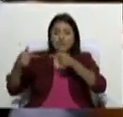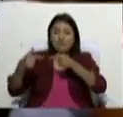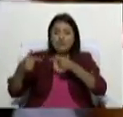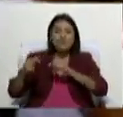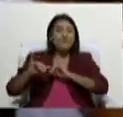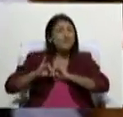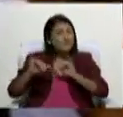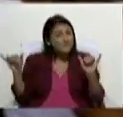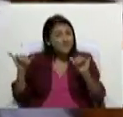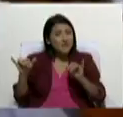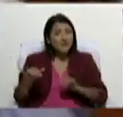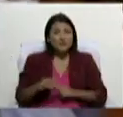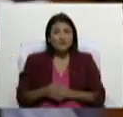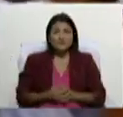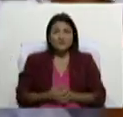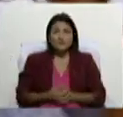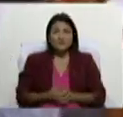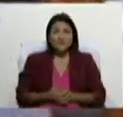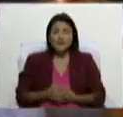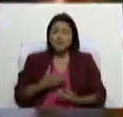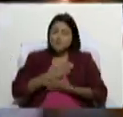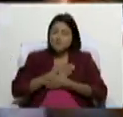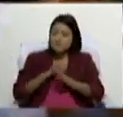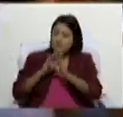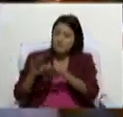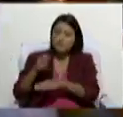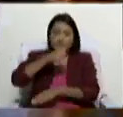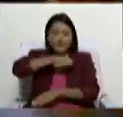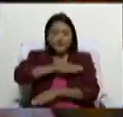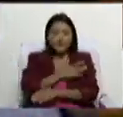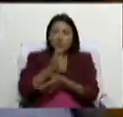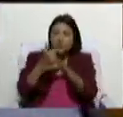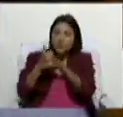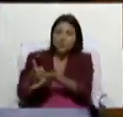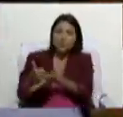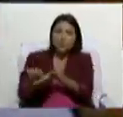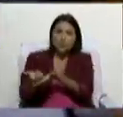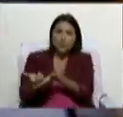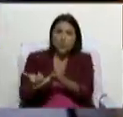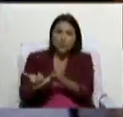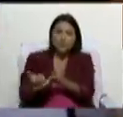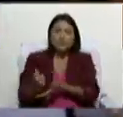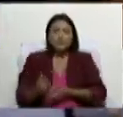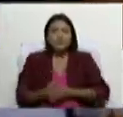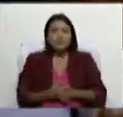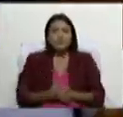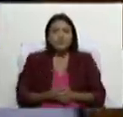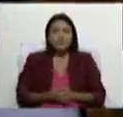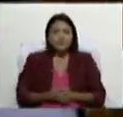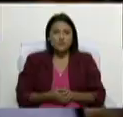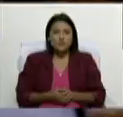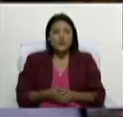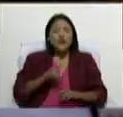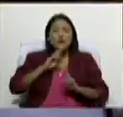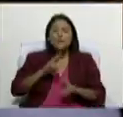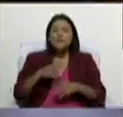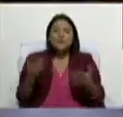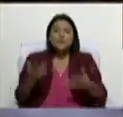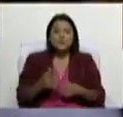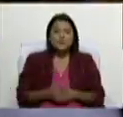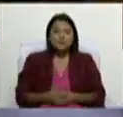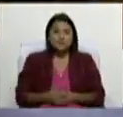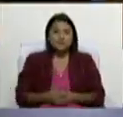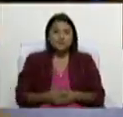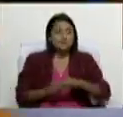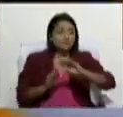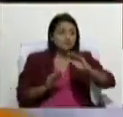masacre, que se dé una perspectiva humanitaria al pueblo palestino que está siendo masacrado. Y la respuesta fue llamar a